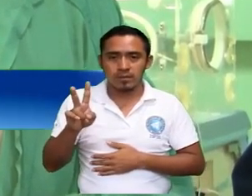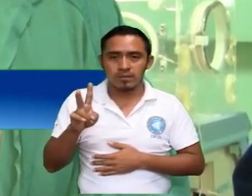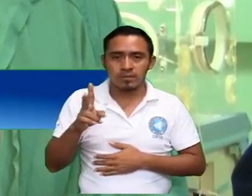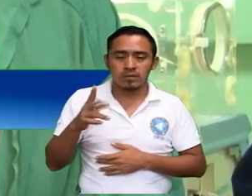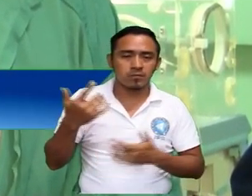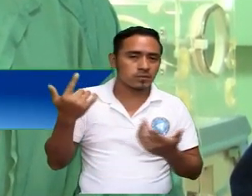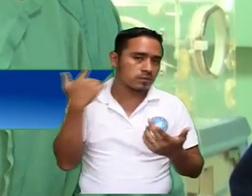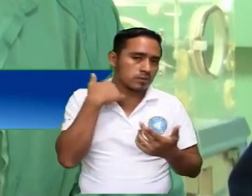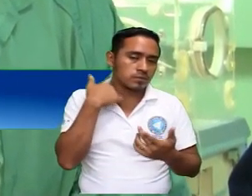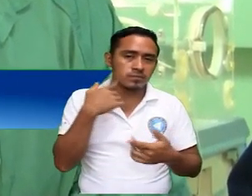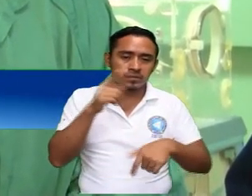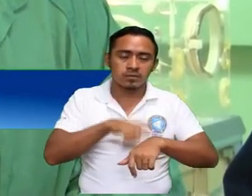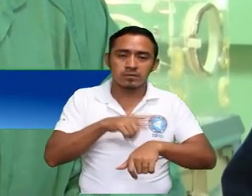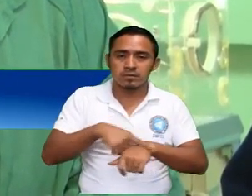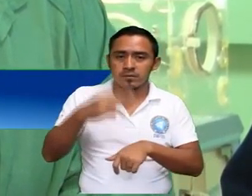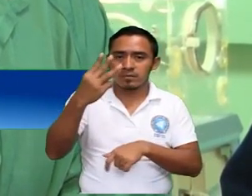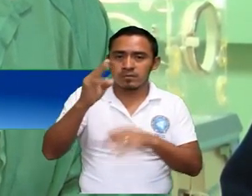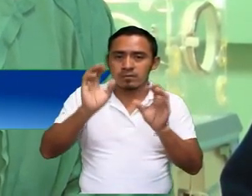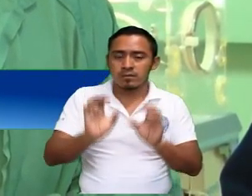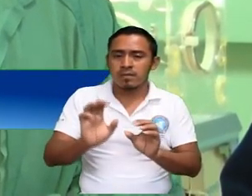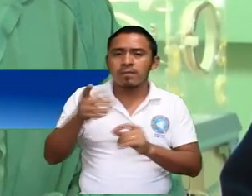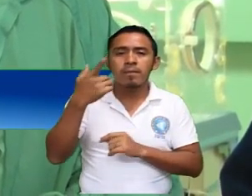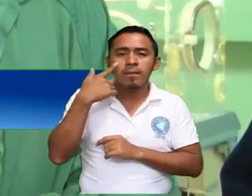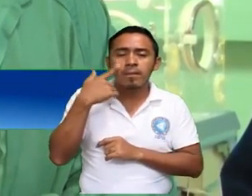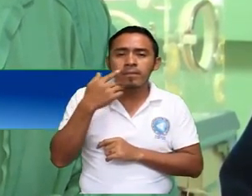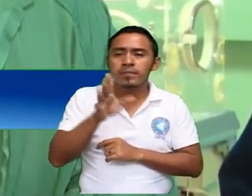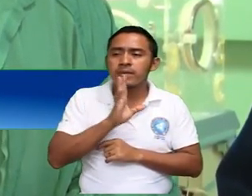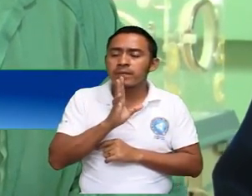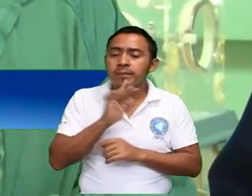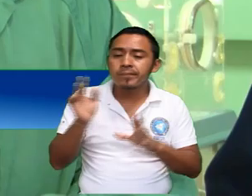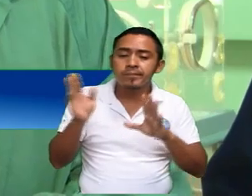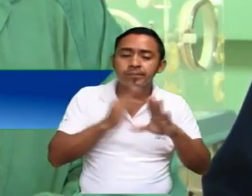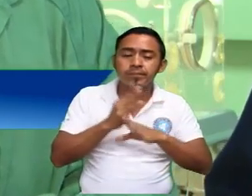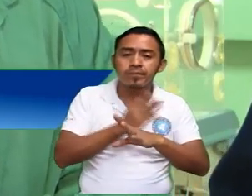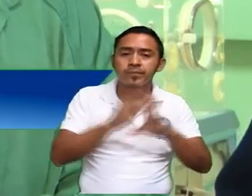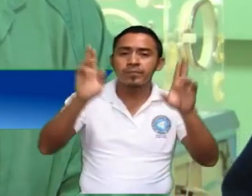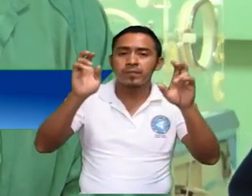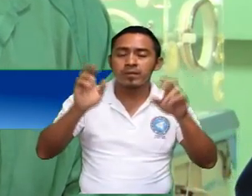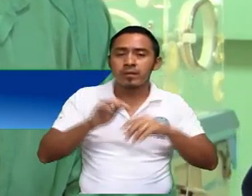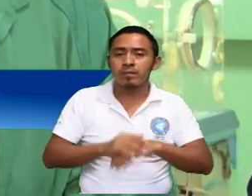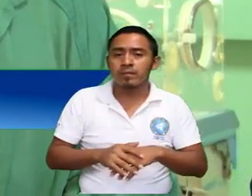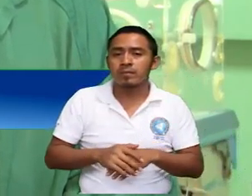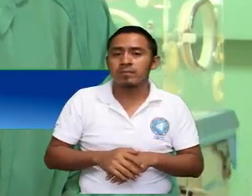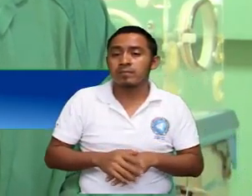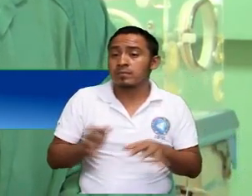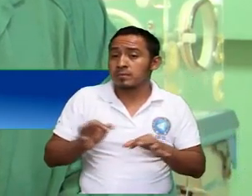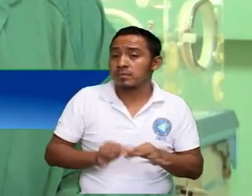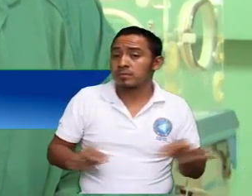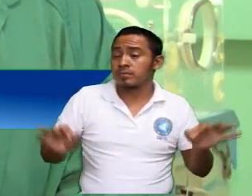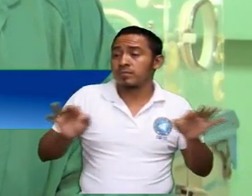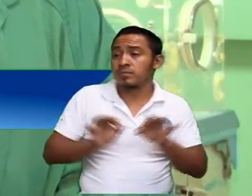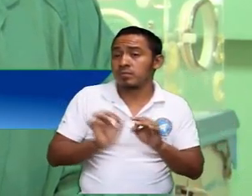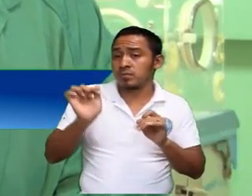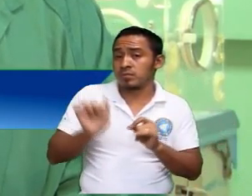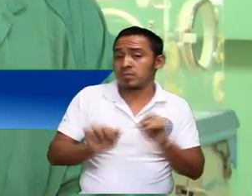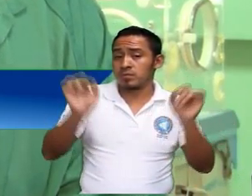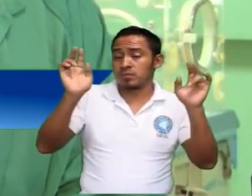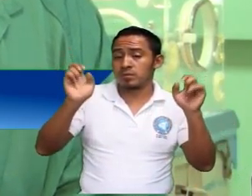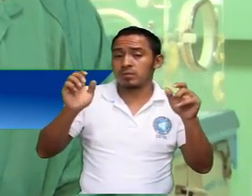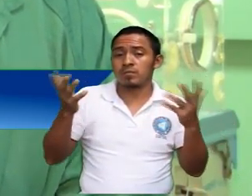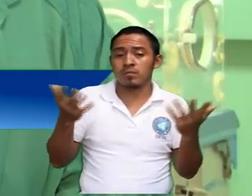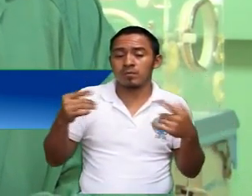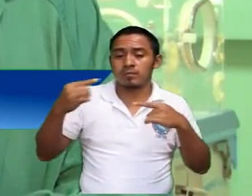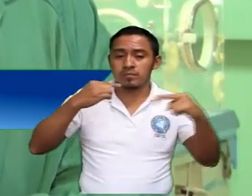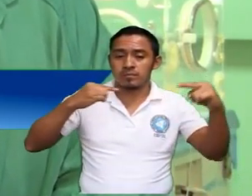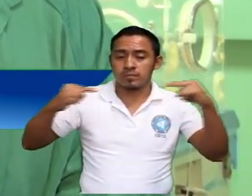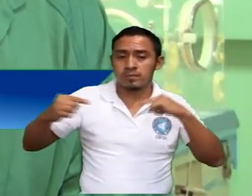cita a las 3 de la tarde para conversar sobre temas de salud. Un tema importante como el que abordamos el día de hoy, como es la